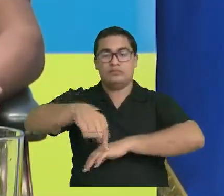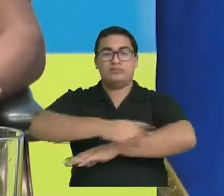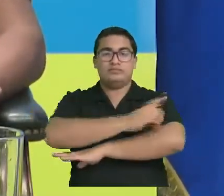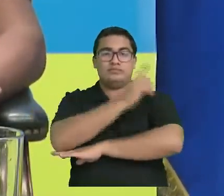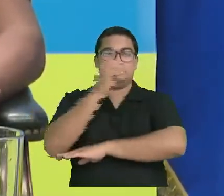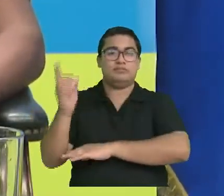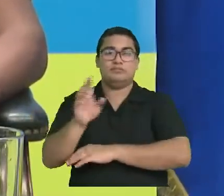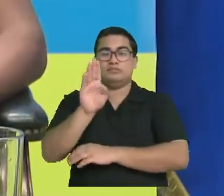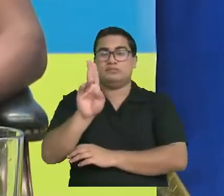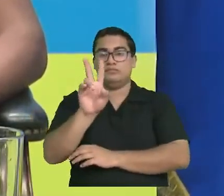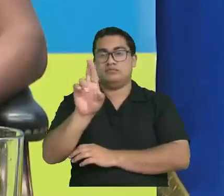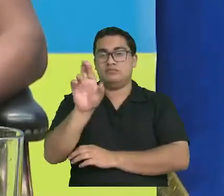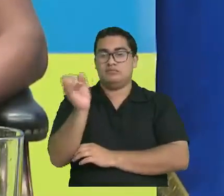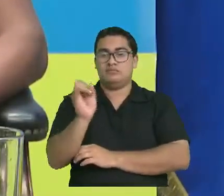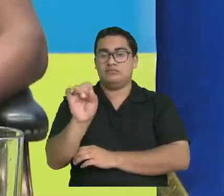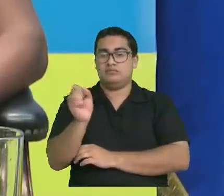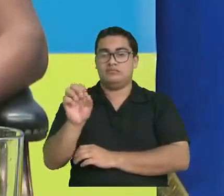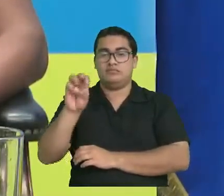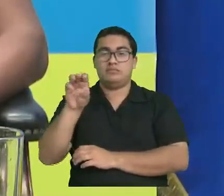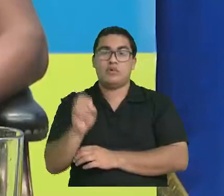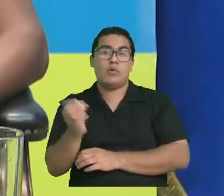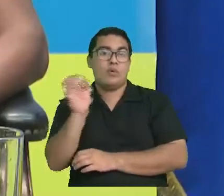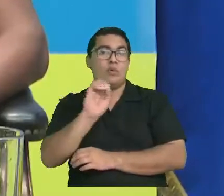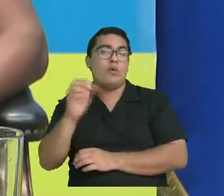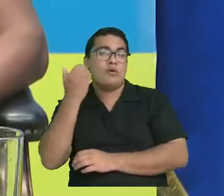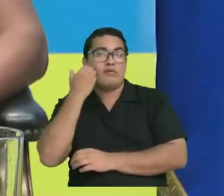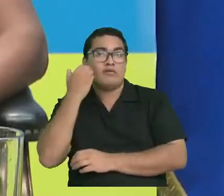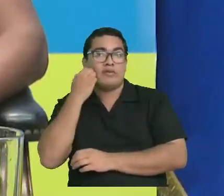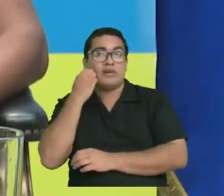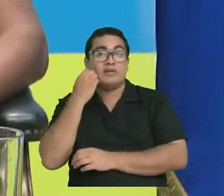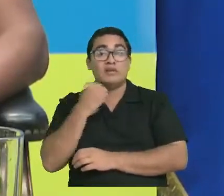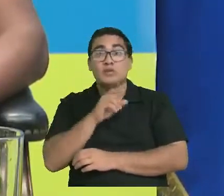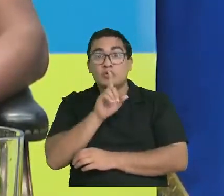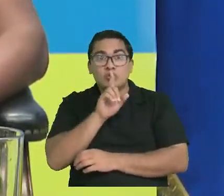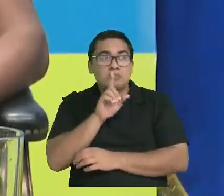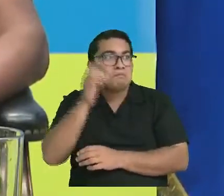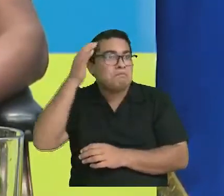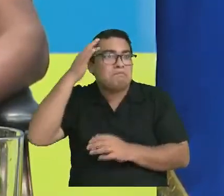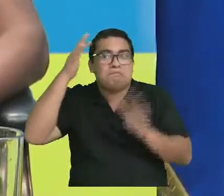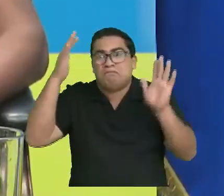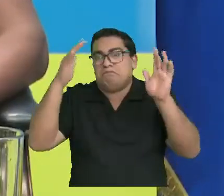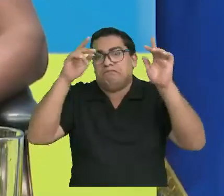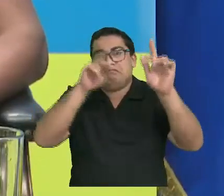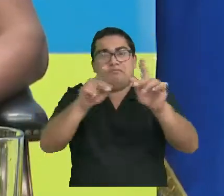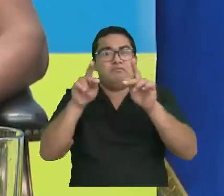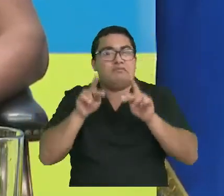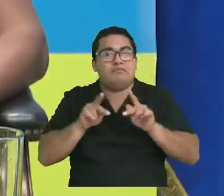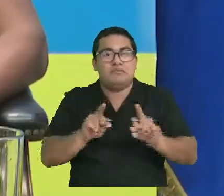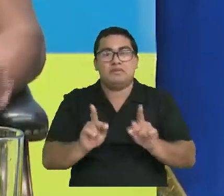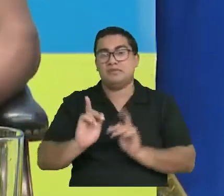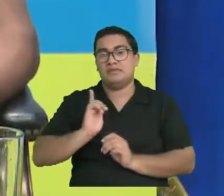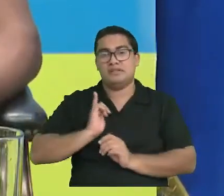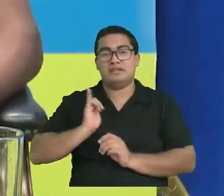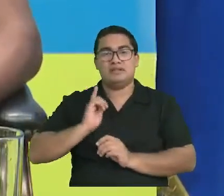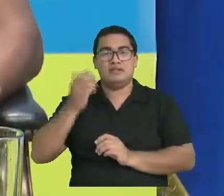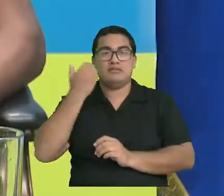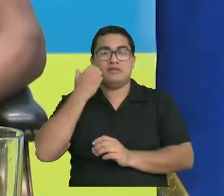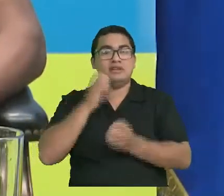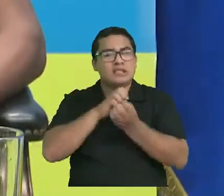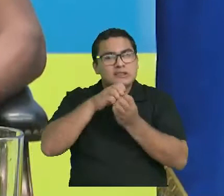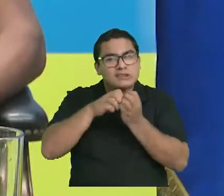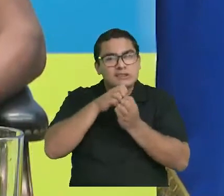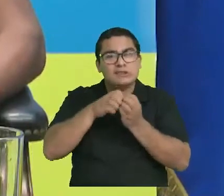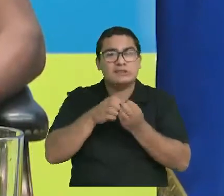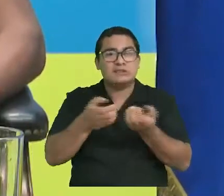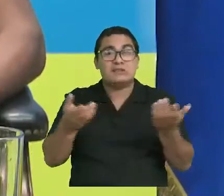hablando del bruxismo o enfermedad silenciosa. ¿Por qué silenciosa? Porque la persona que lo tiene, que es rechinado de los